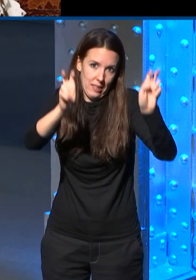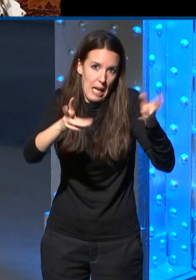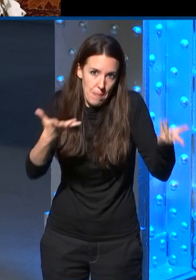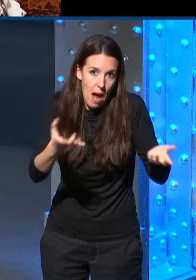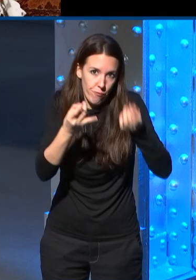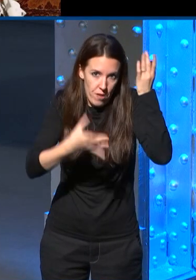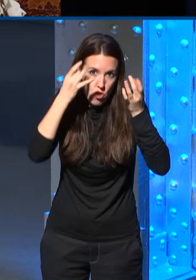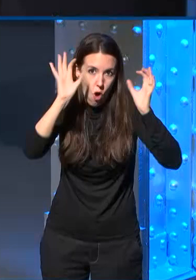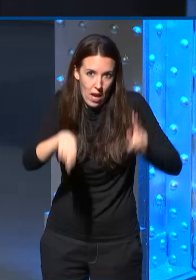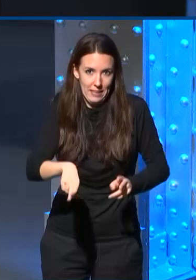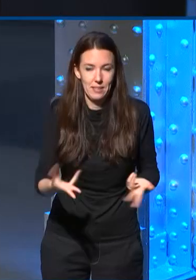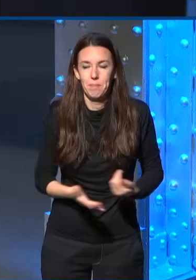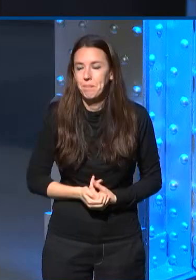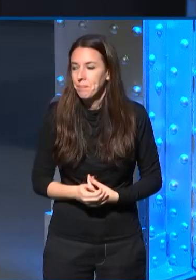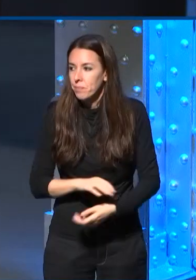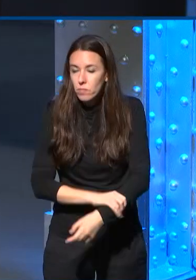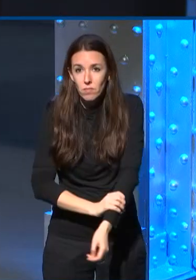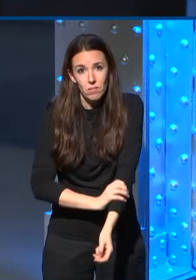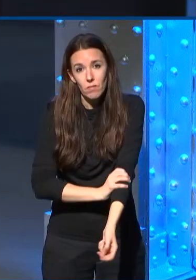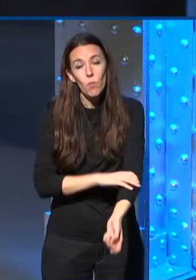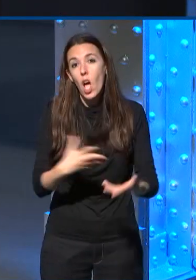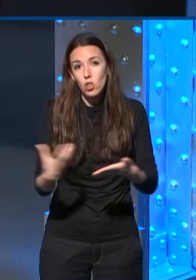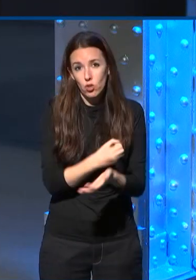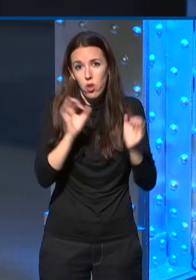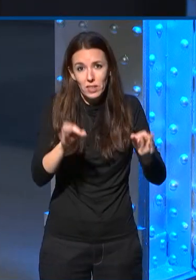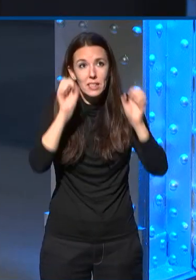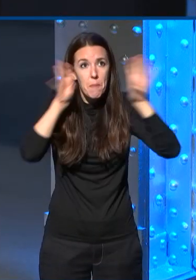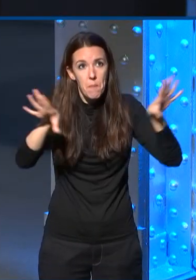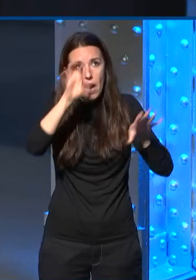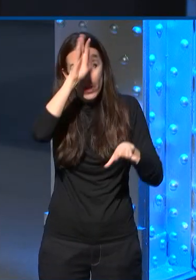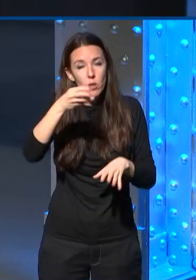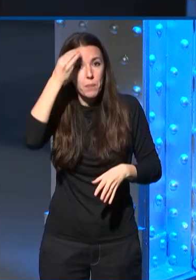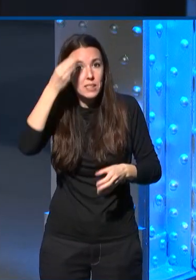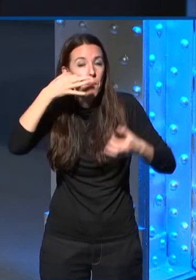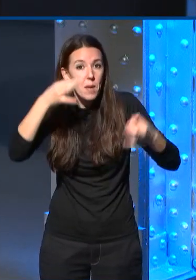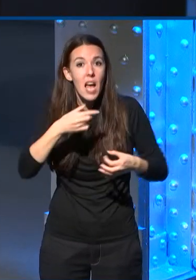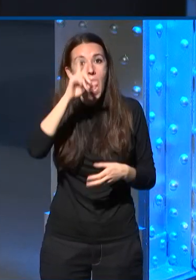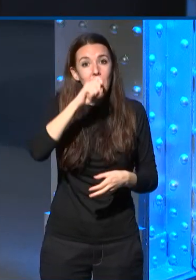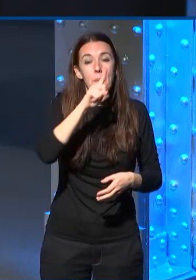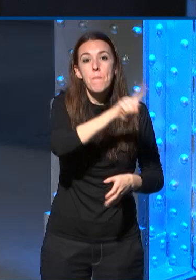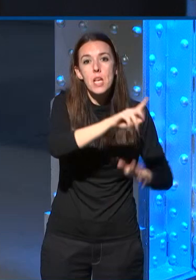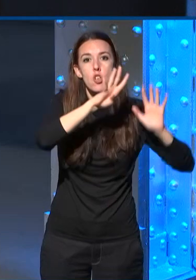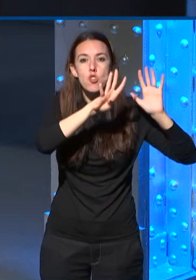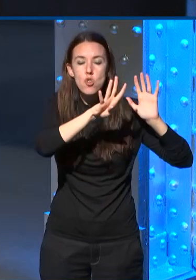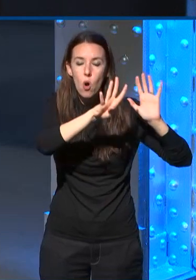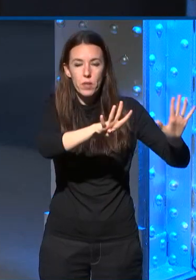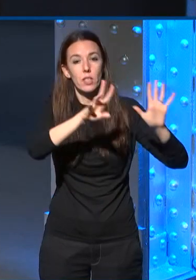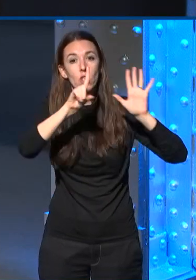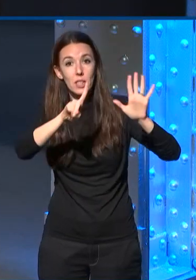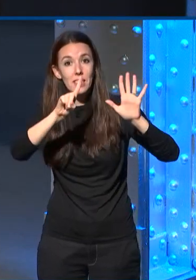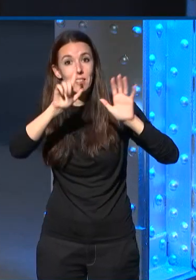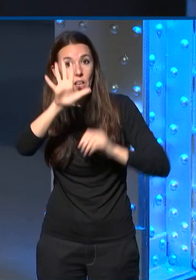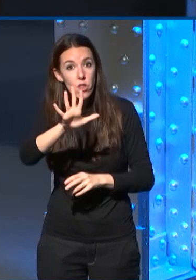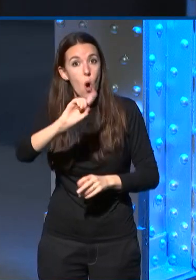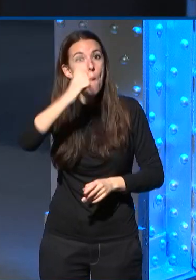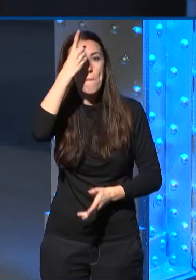Bien, todo esto era así, creíamos en los marcianos, hasta que en 1965 llega la primera nave que de verdad nos